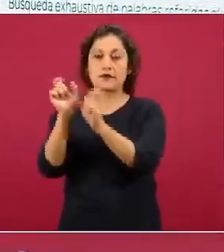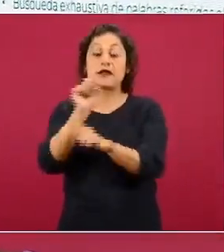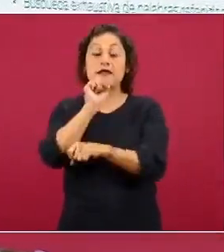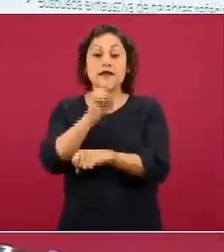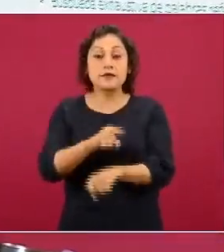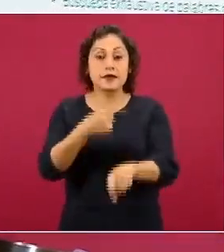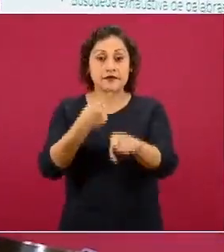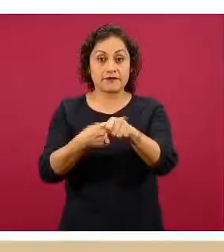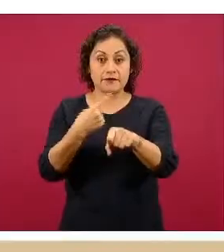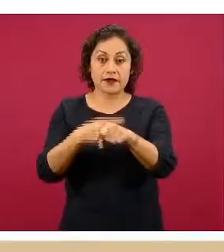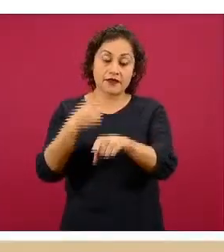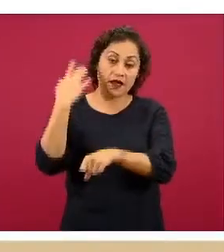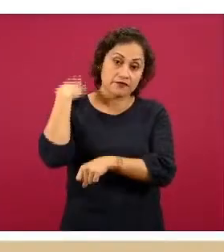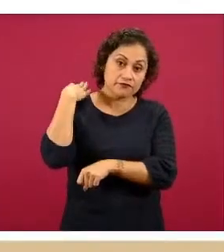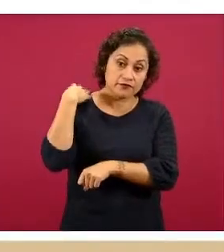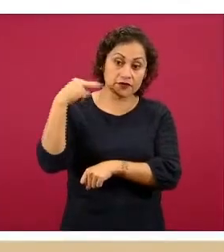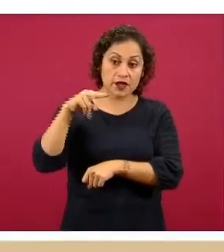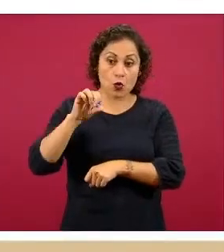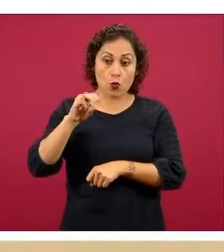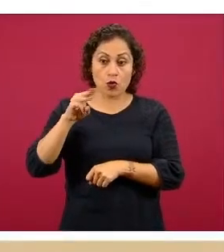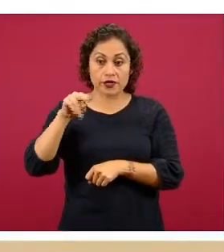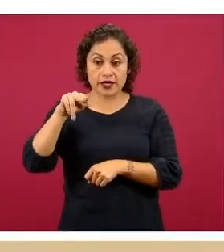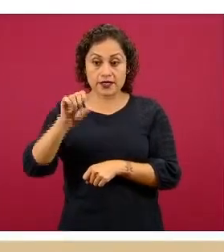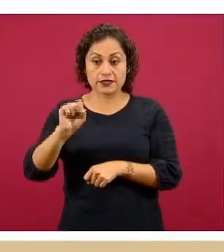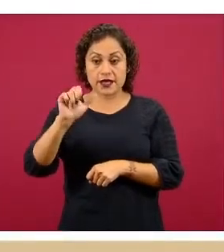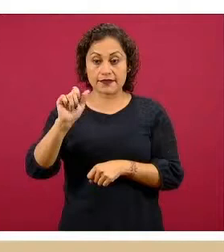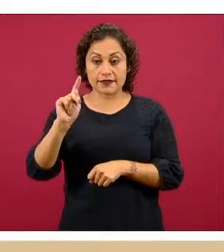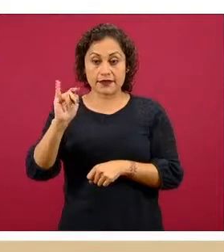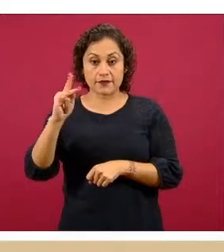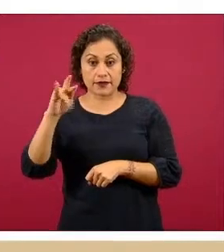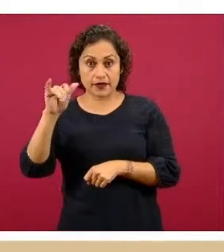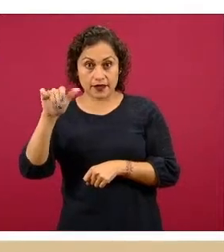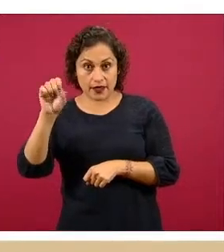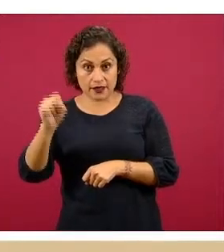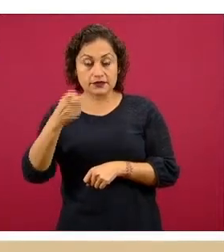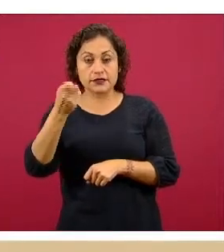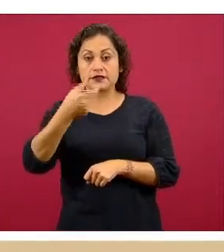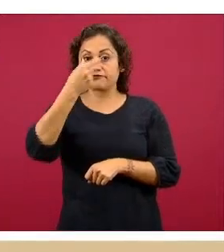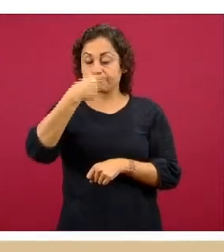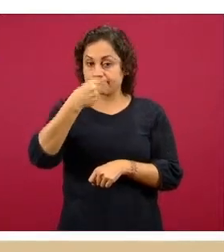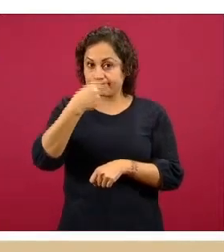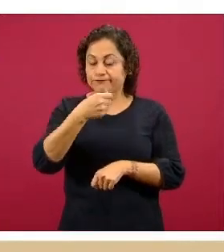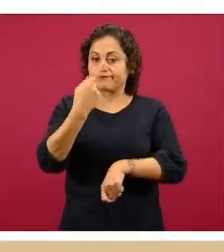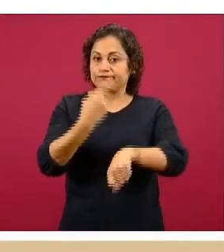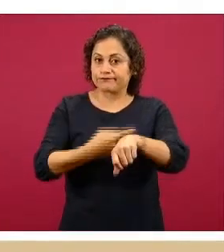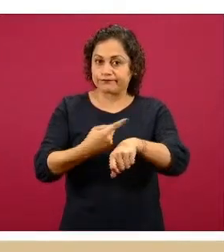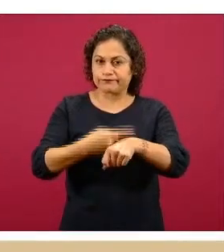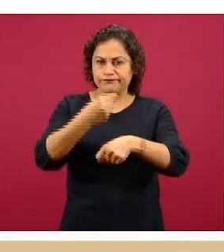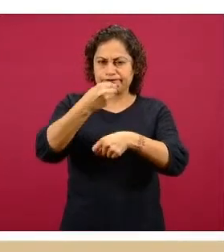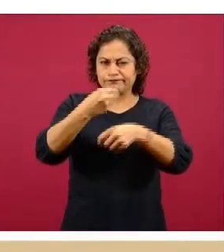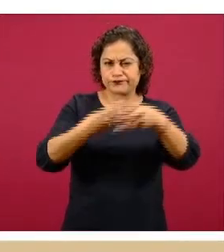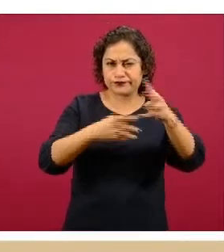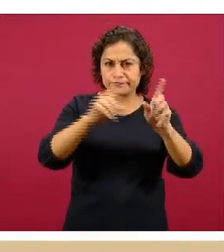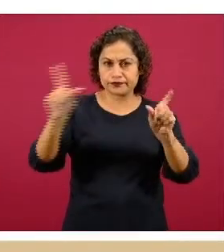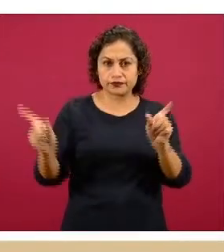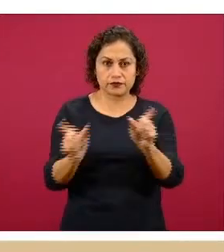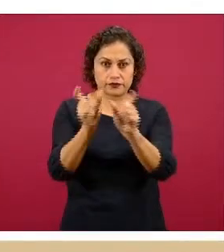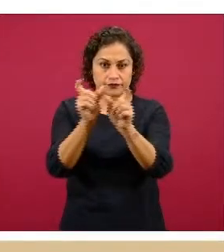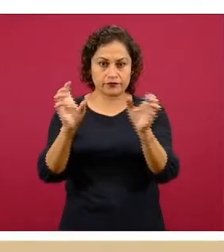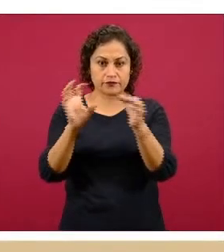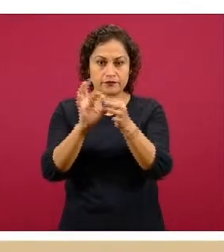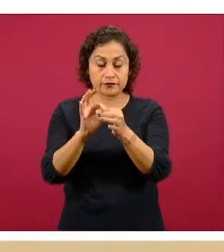atípicas o distrés respiratorio, que también fue de las formas que se ha expresado. Tomando en cuenta esto, de